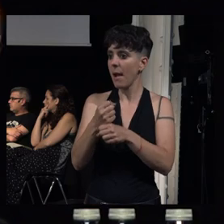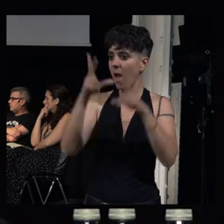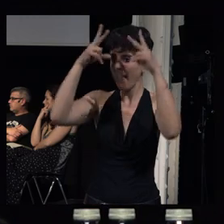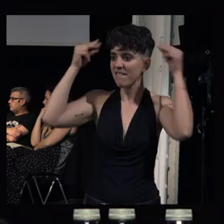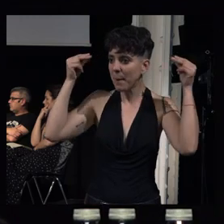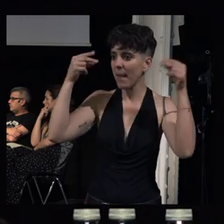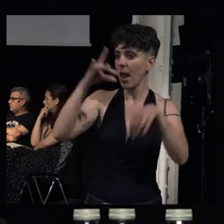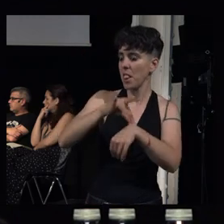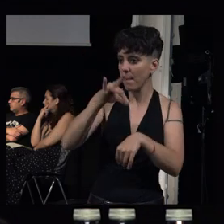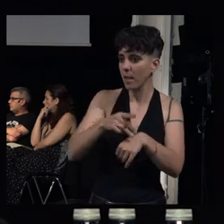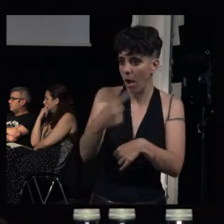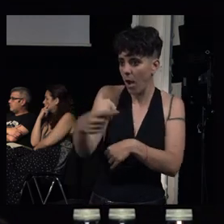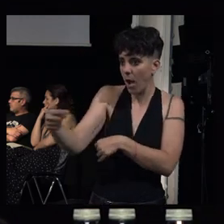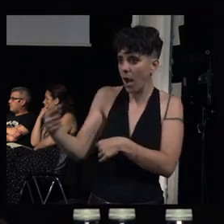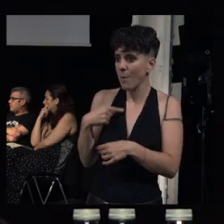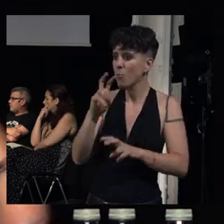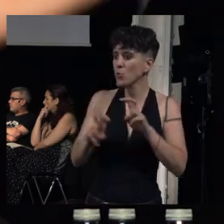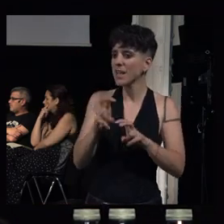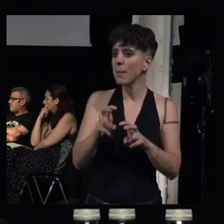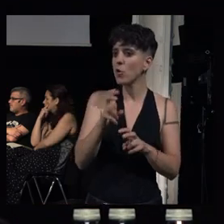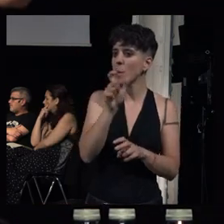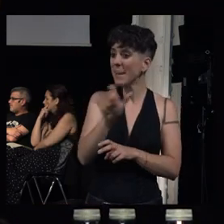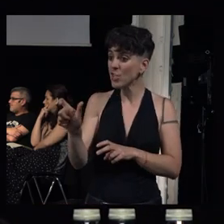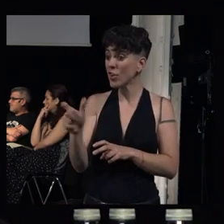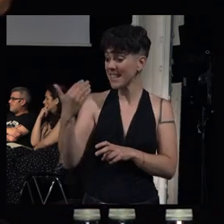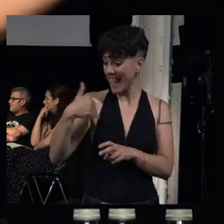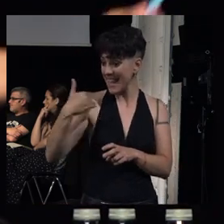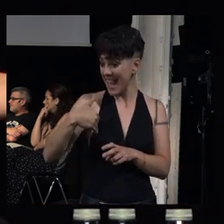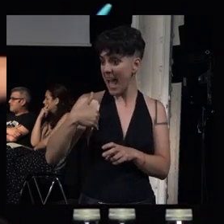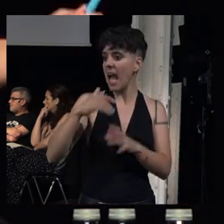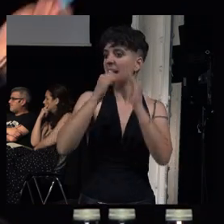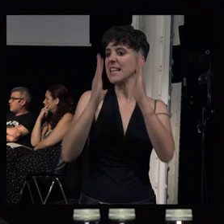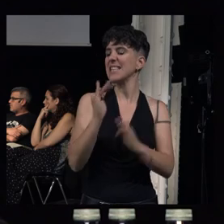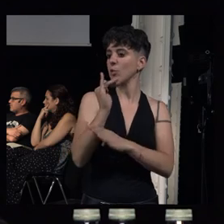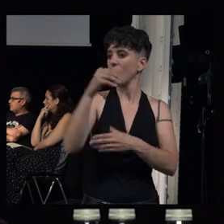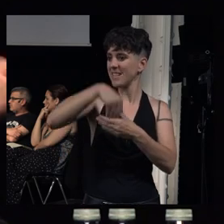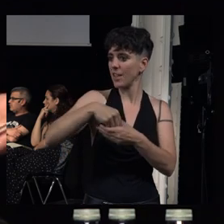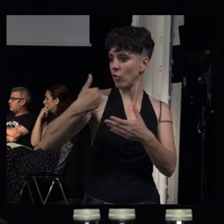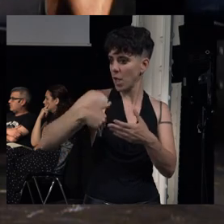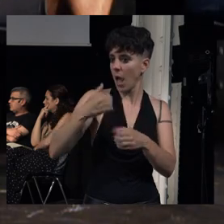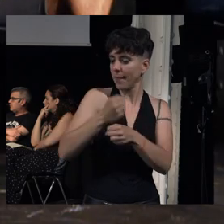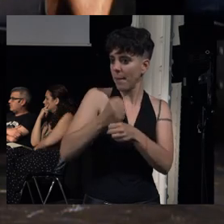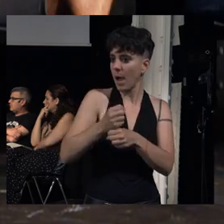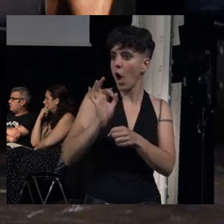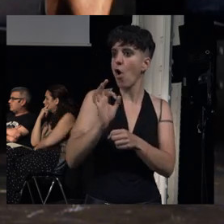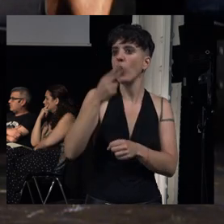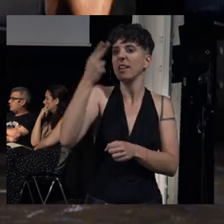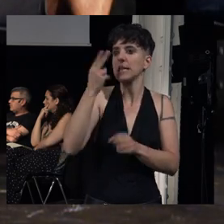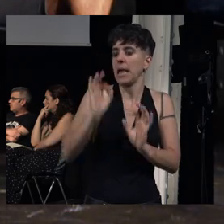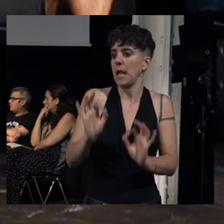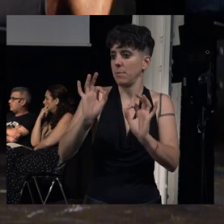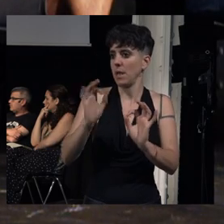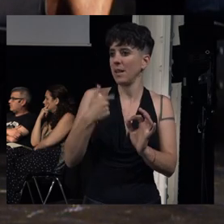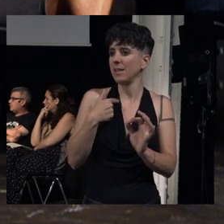de médicas, ¿no? Busquemos también la gente LGTB que ya está dentro de las instituciones o la gente que está particularmente interesada, ¿no? Es